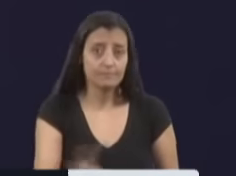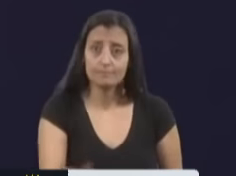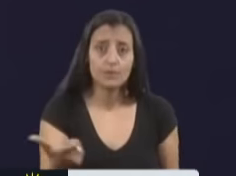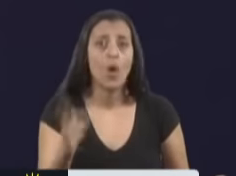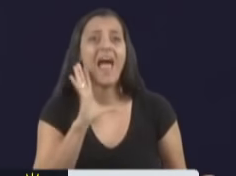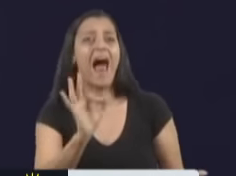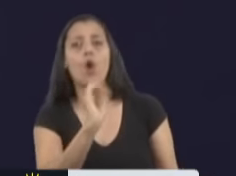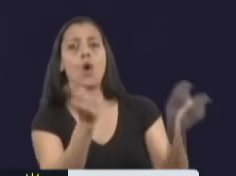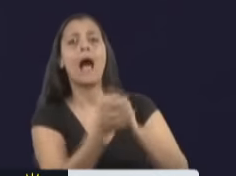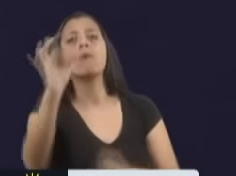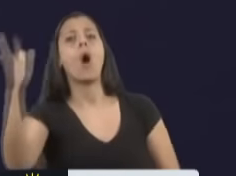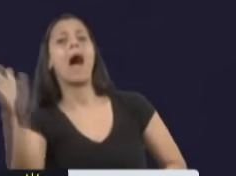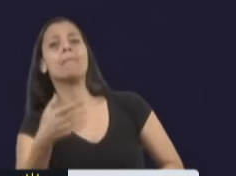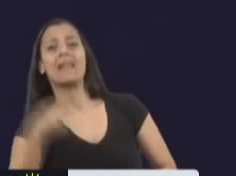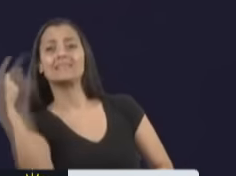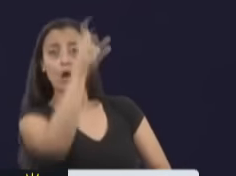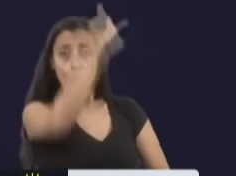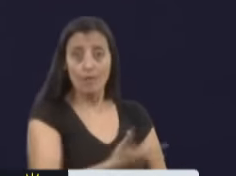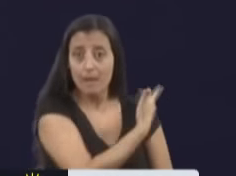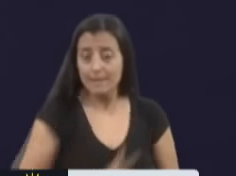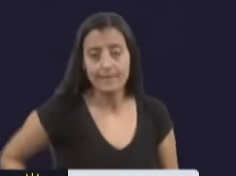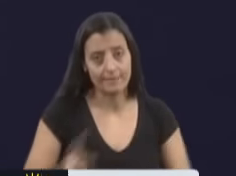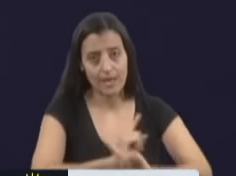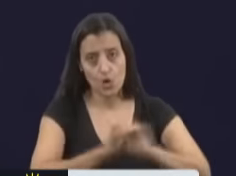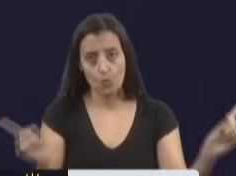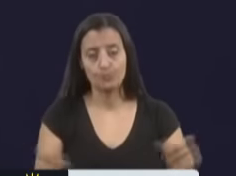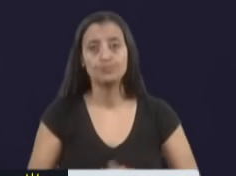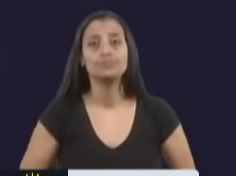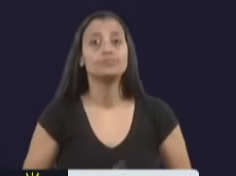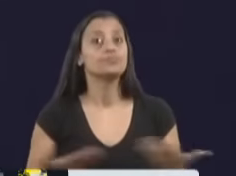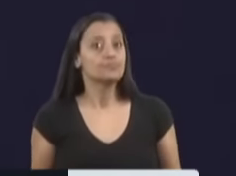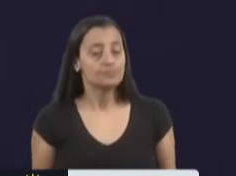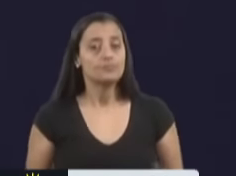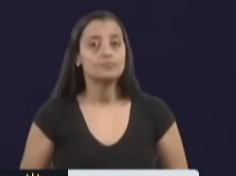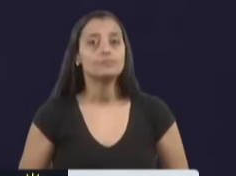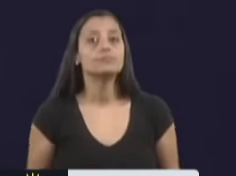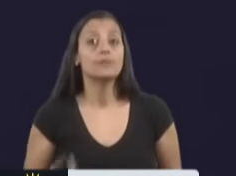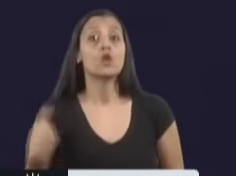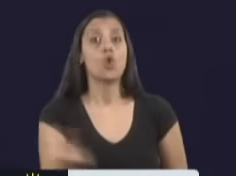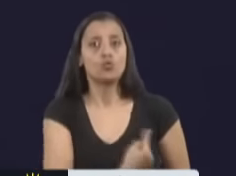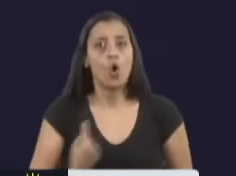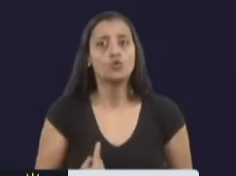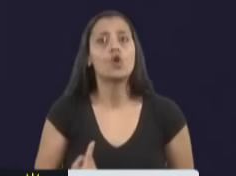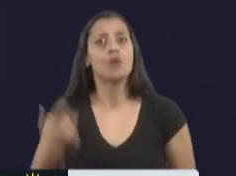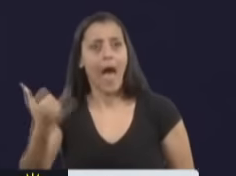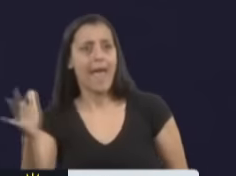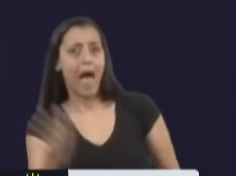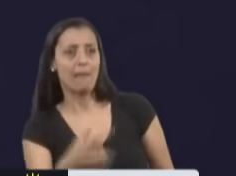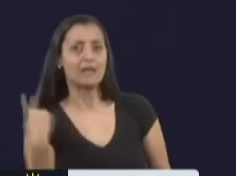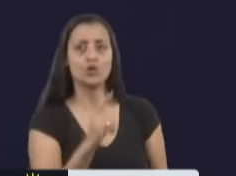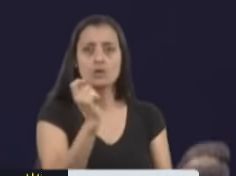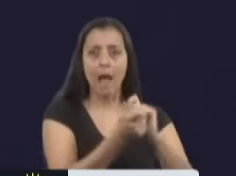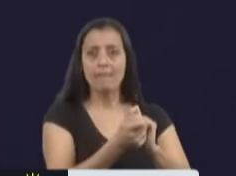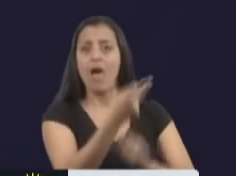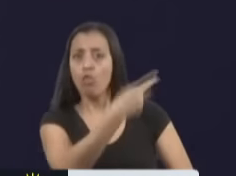ninguna no hubo ninguna amenaza al presidente eh en la por la que estemos efectivamente cambiando la seguridad Sí